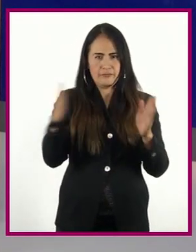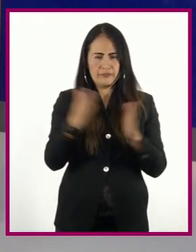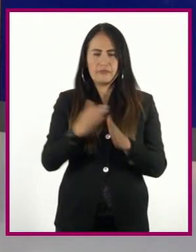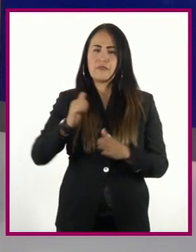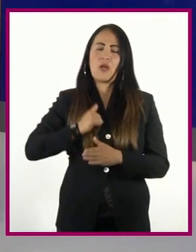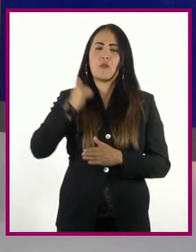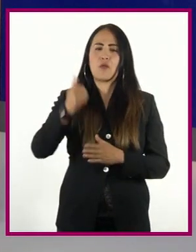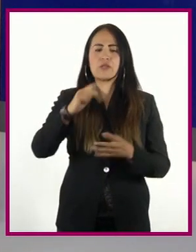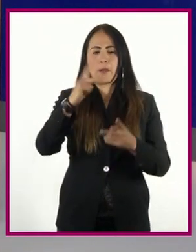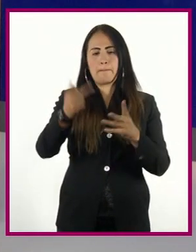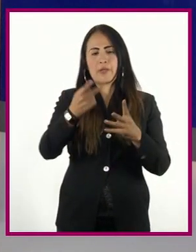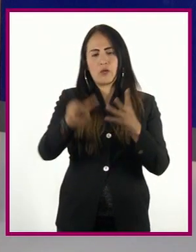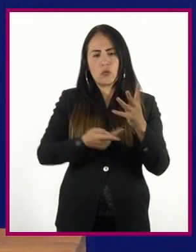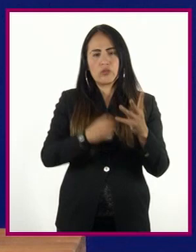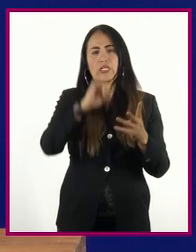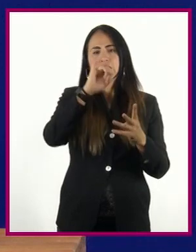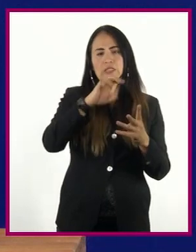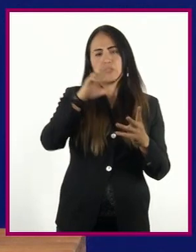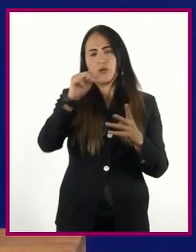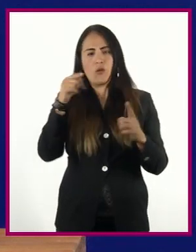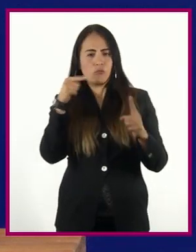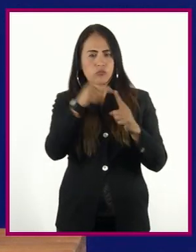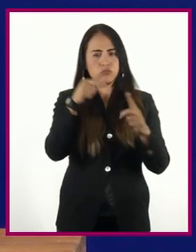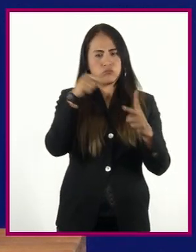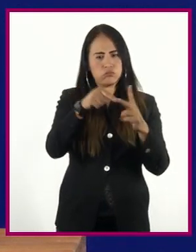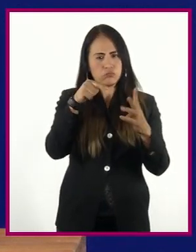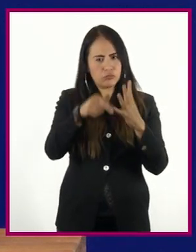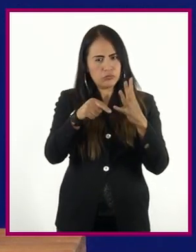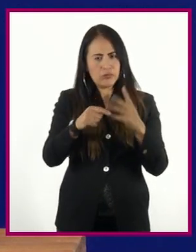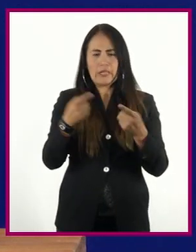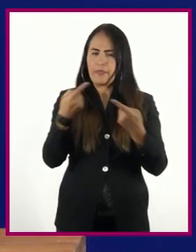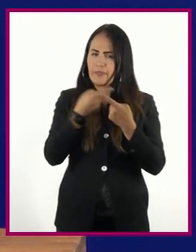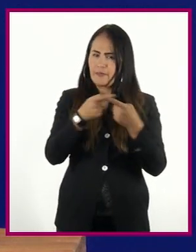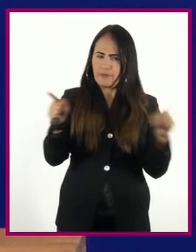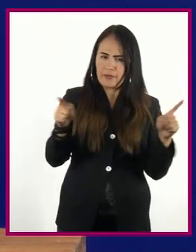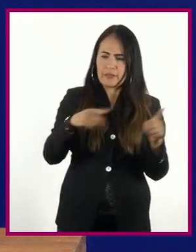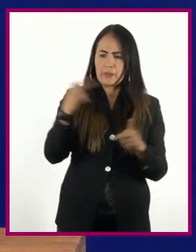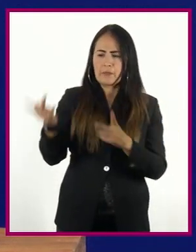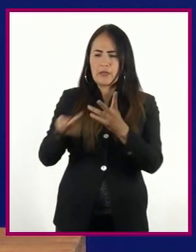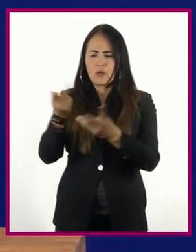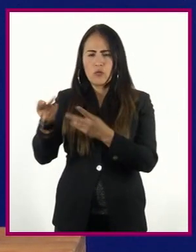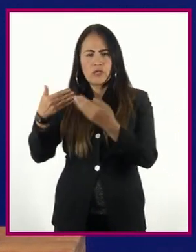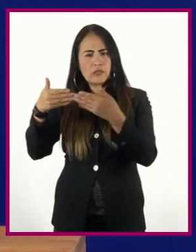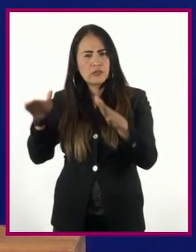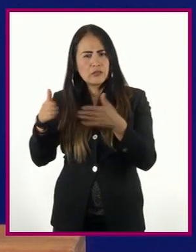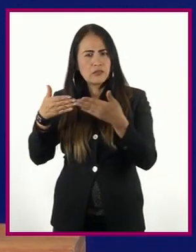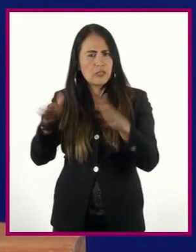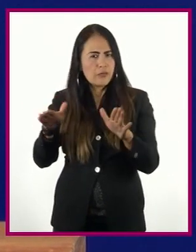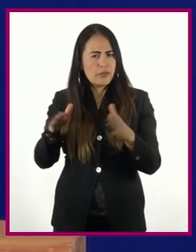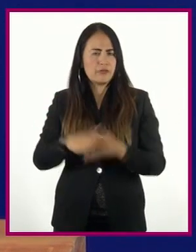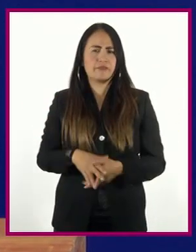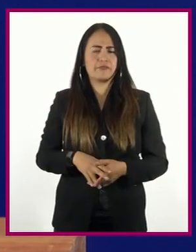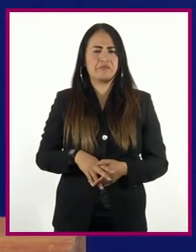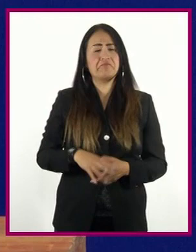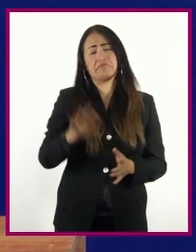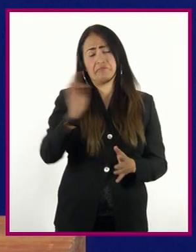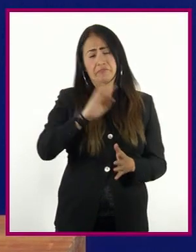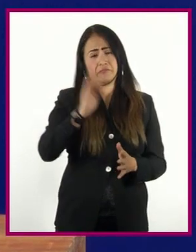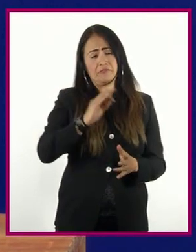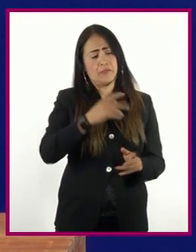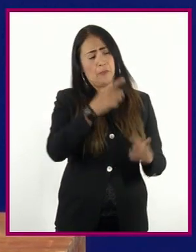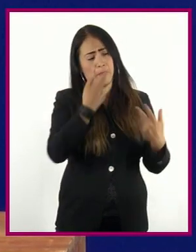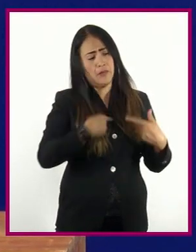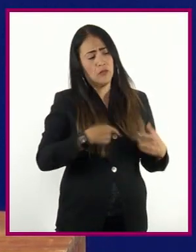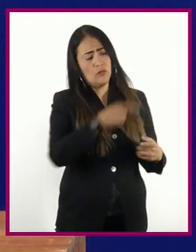las preguntas cerradas o puntuales y en qué se distinguen de las abiertas, ya que durante una entrevista